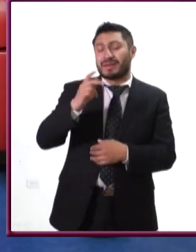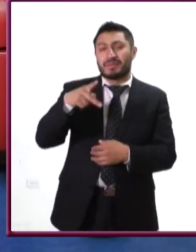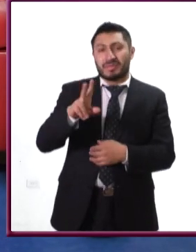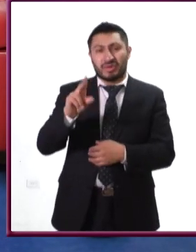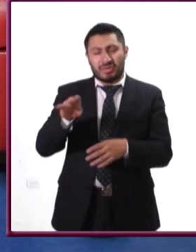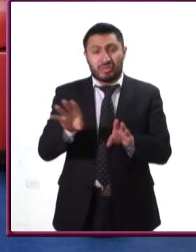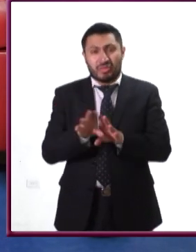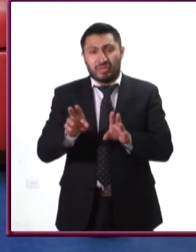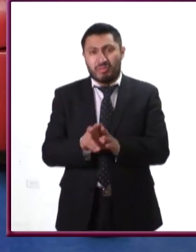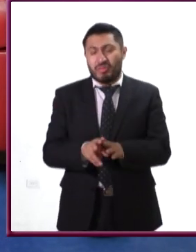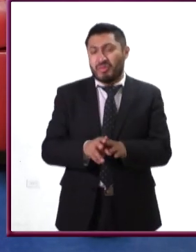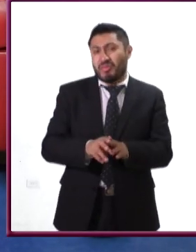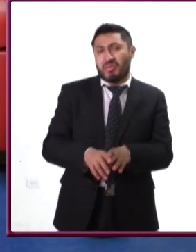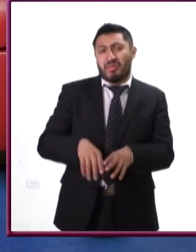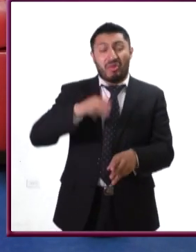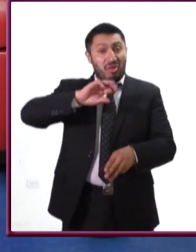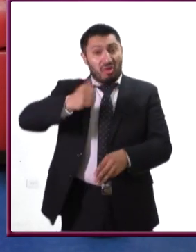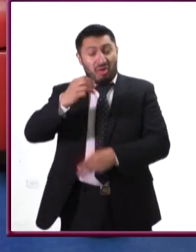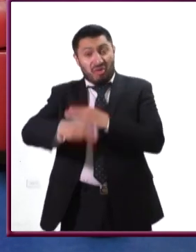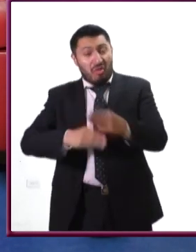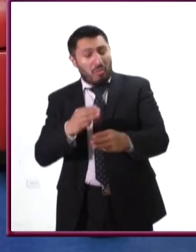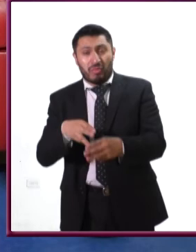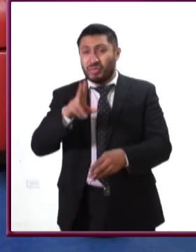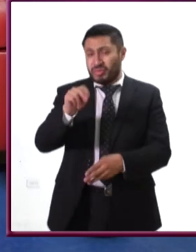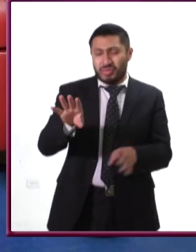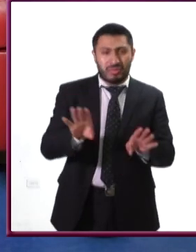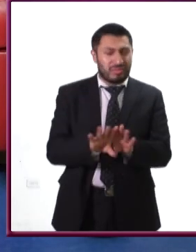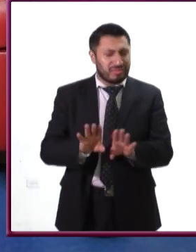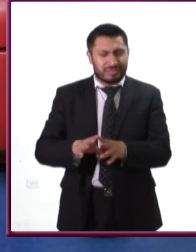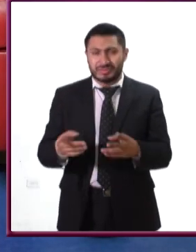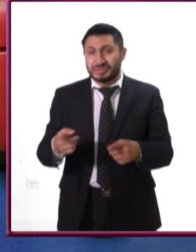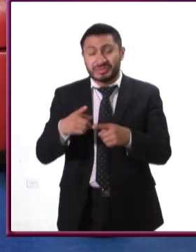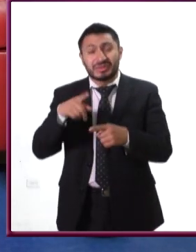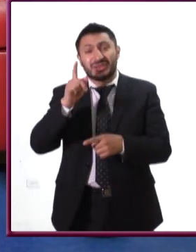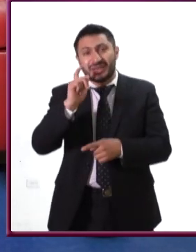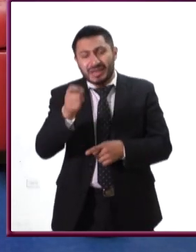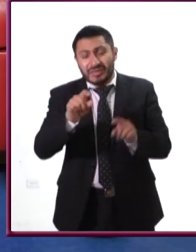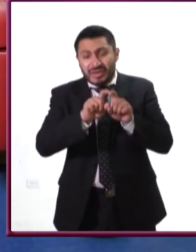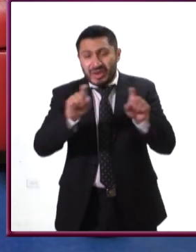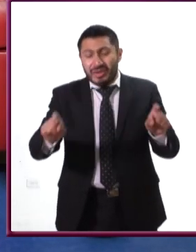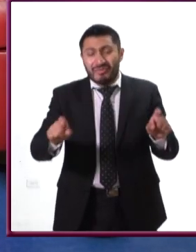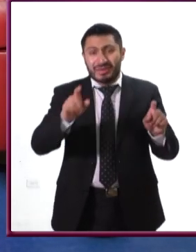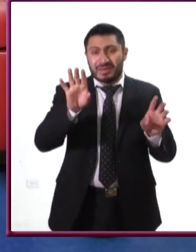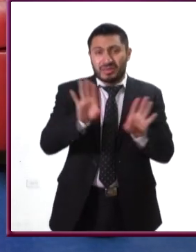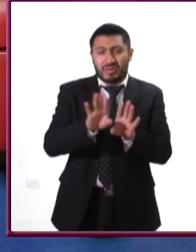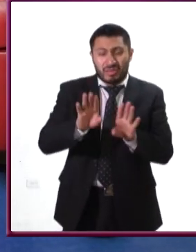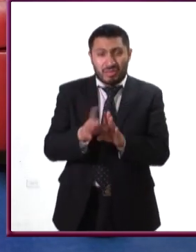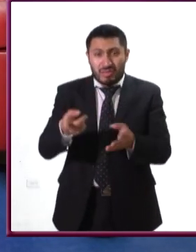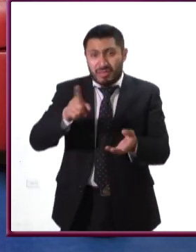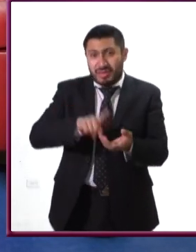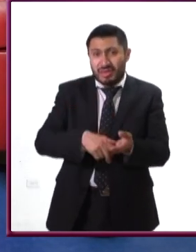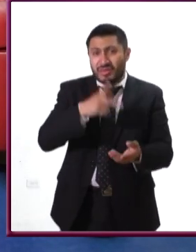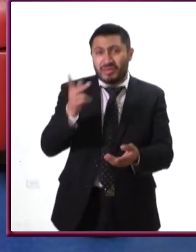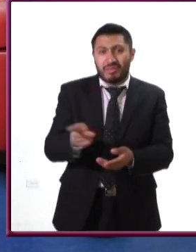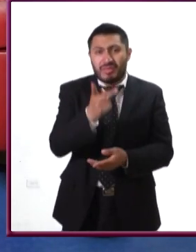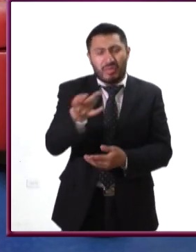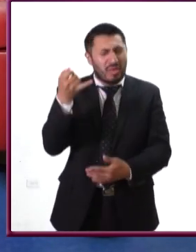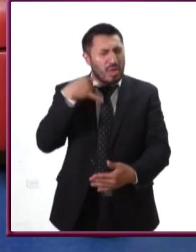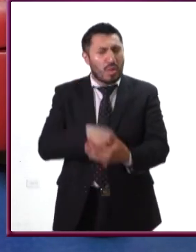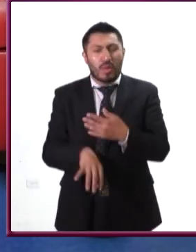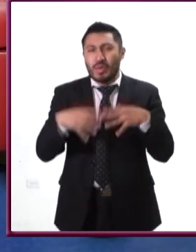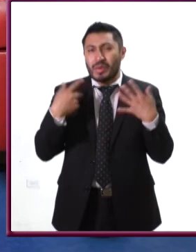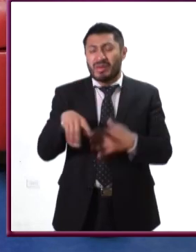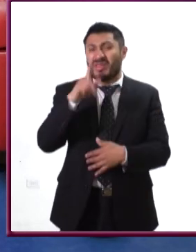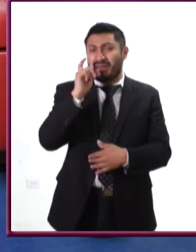Sí, pero no somos extraterrestres, no en el sentido de llegar desde una estrella completitos, sino que esa frase responde de algún